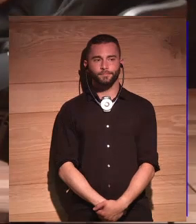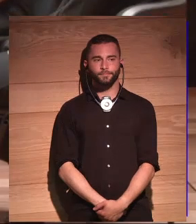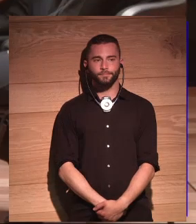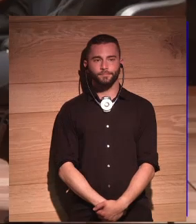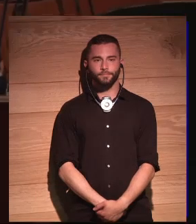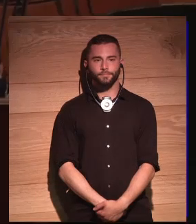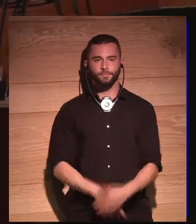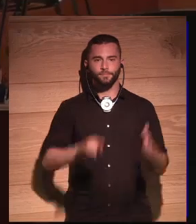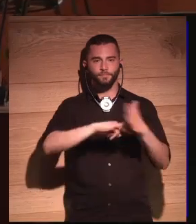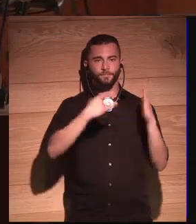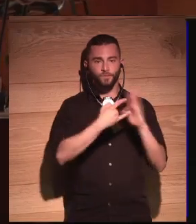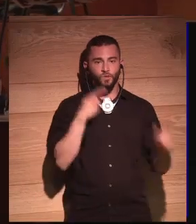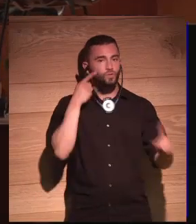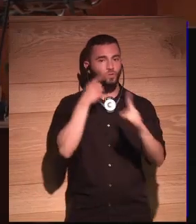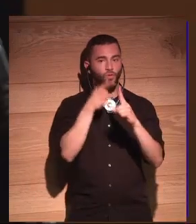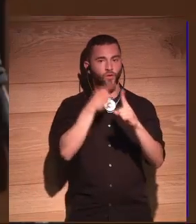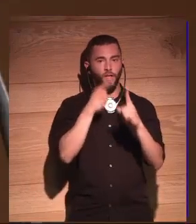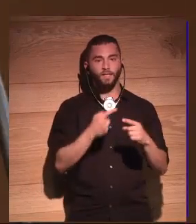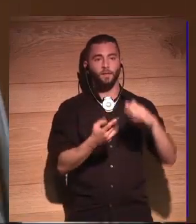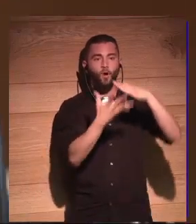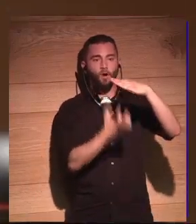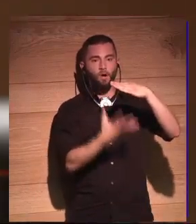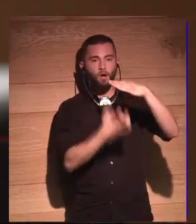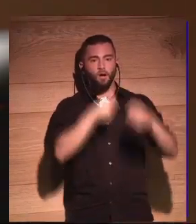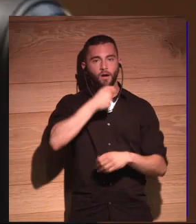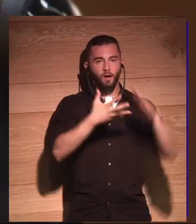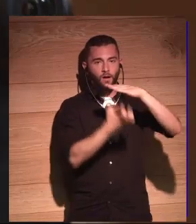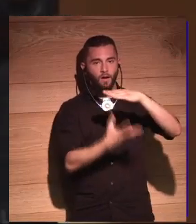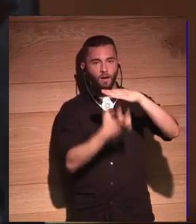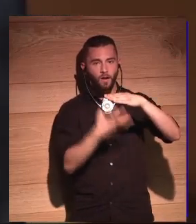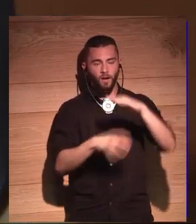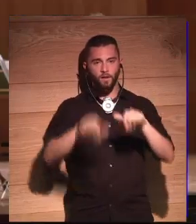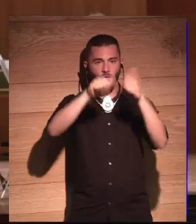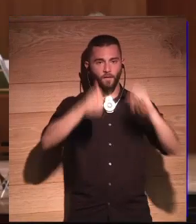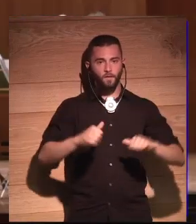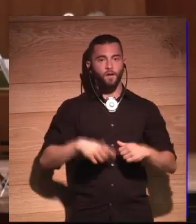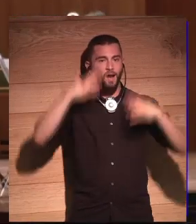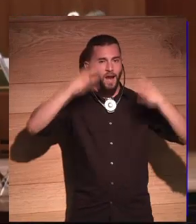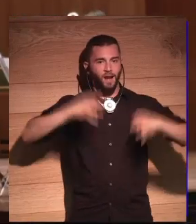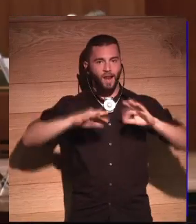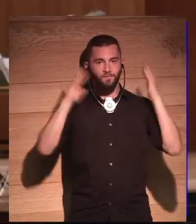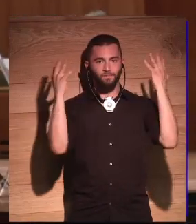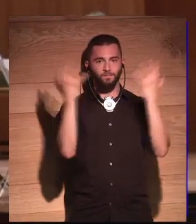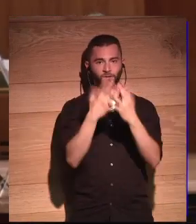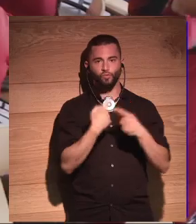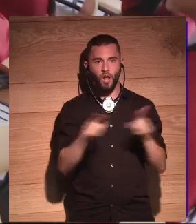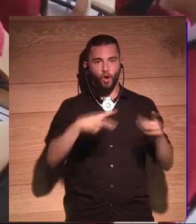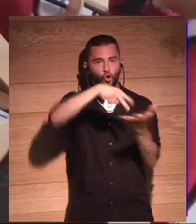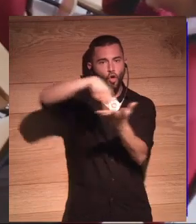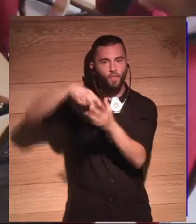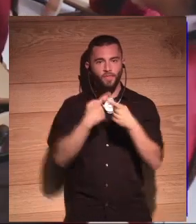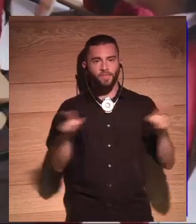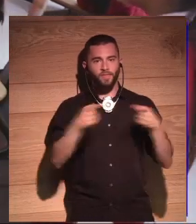El proyecto consiste en la grabación en formato de realidad virtual de un concierto de música clásica, con